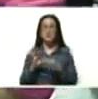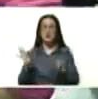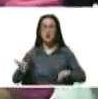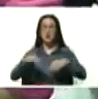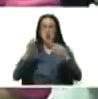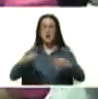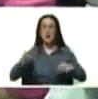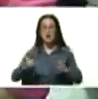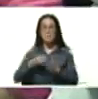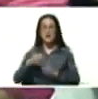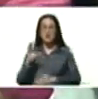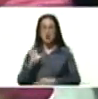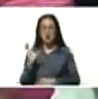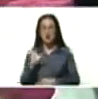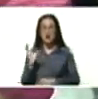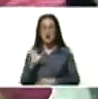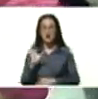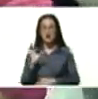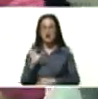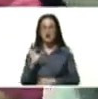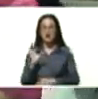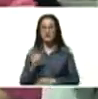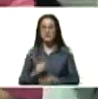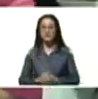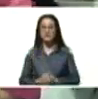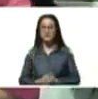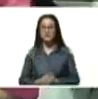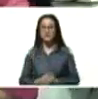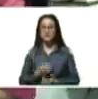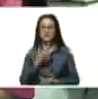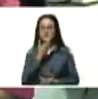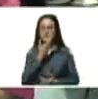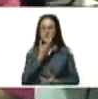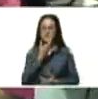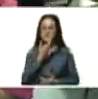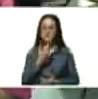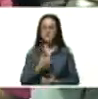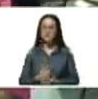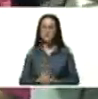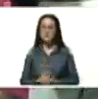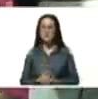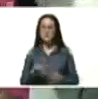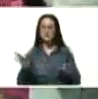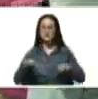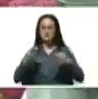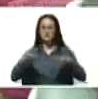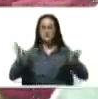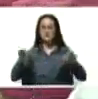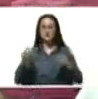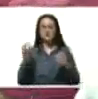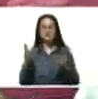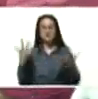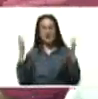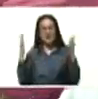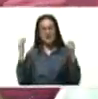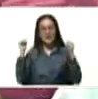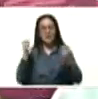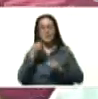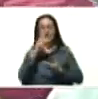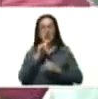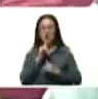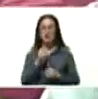del Metro de Caracas, mi tren latino, con la esencia del guaguancó. Celebremos los triunfos y las buenas